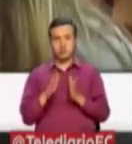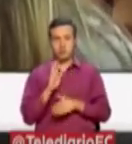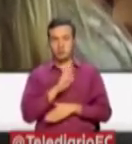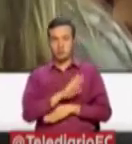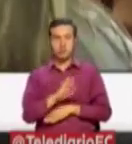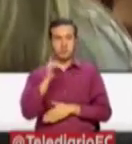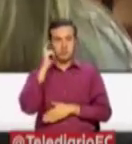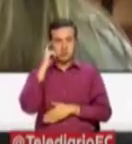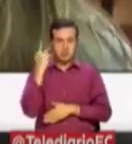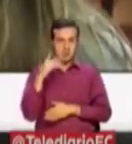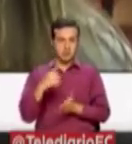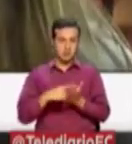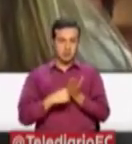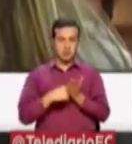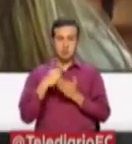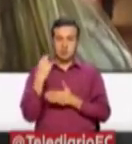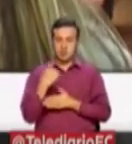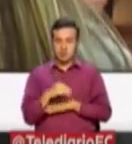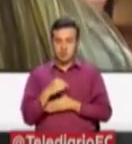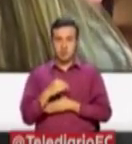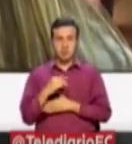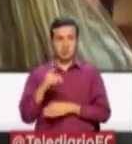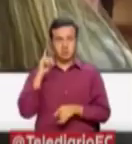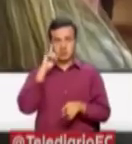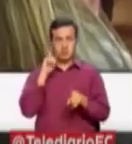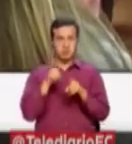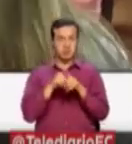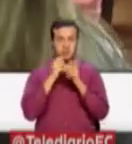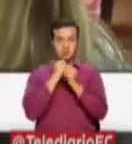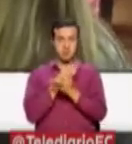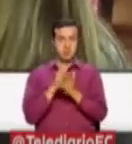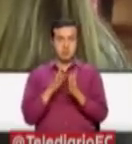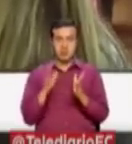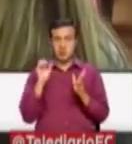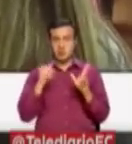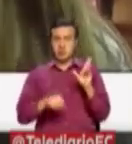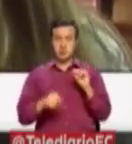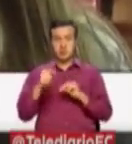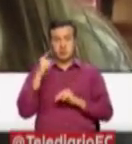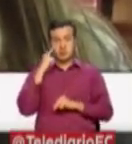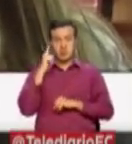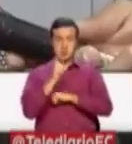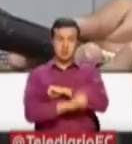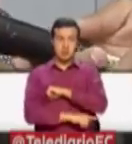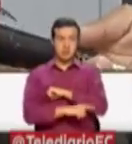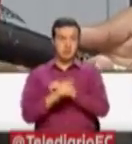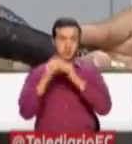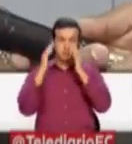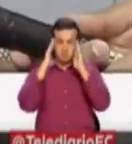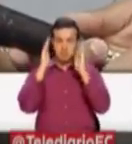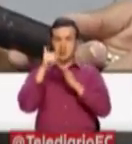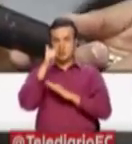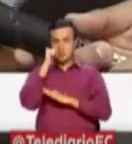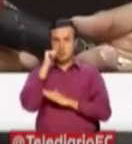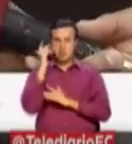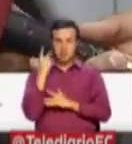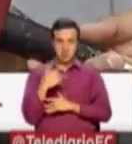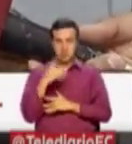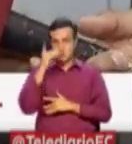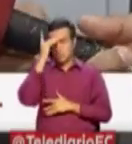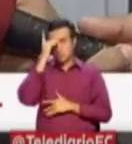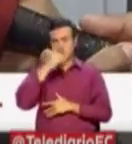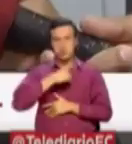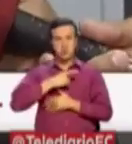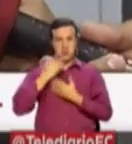que pese a reunirse a la tarde de este miércoles no han llegado a tomar una decisión sobre si van o no por la censura de vaca ayer lo discutimos no tomamos una decisión